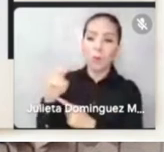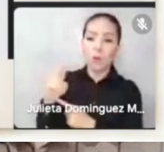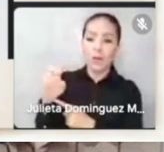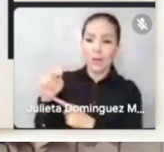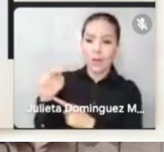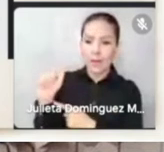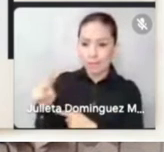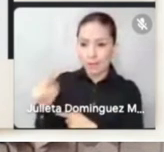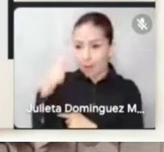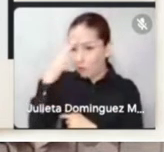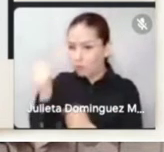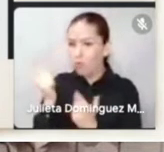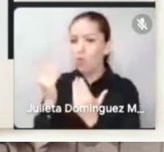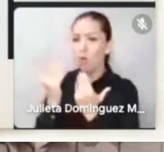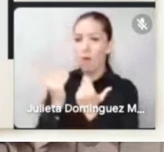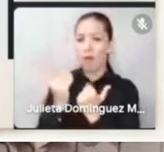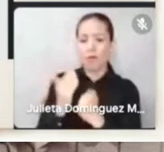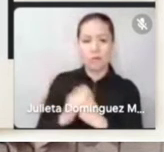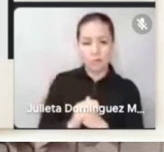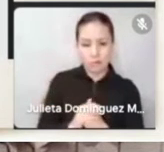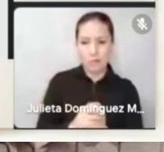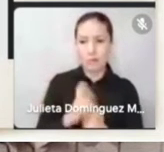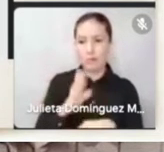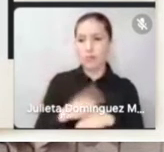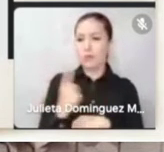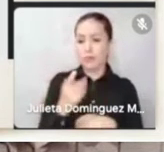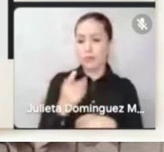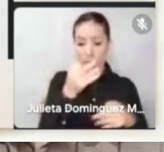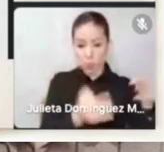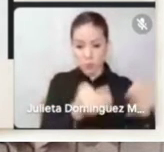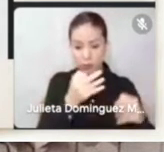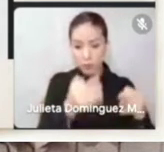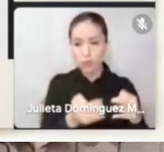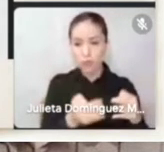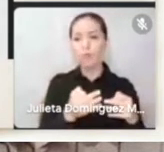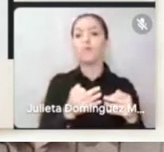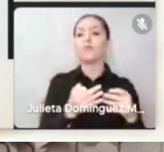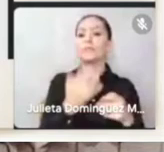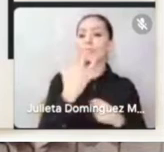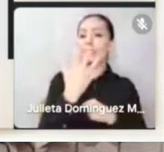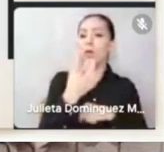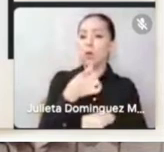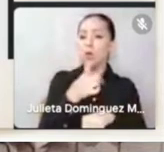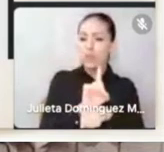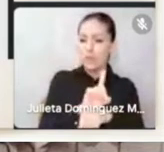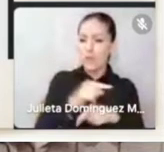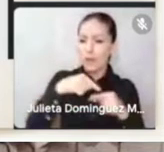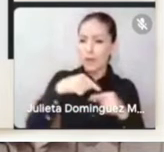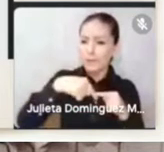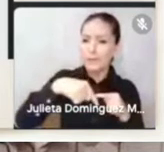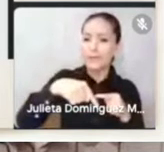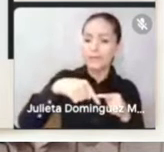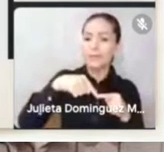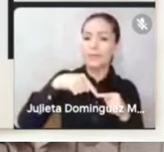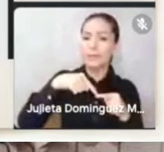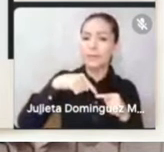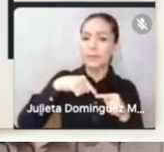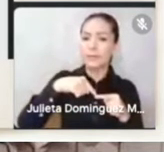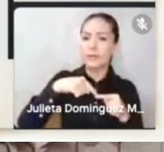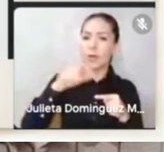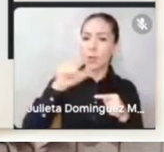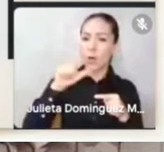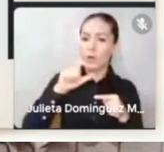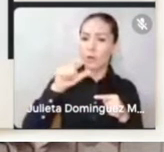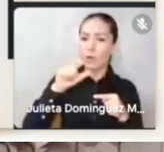Local establece que el juicio de inconformidad deberá promoverse dentro de los 5 días contados a partir del día siguiente en que concluya